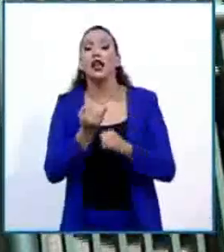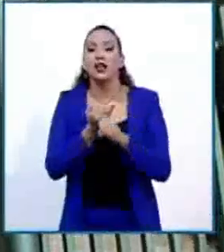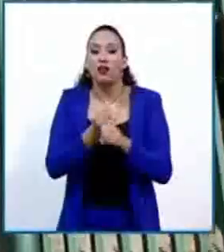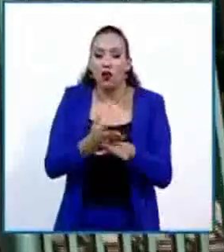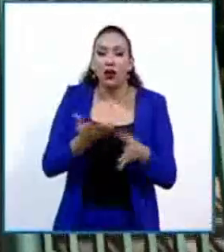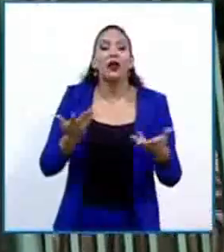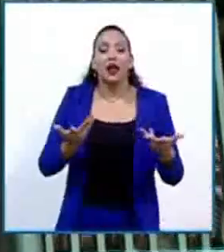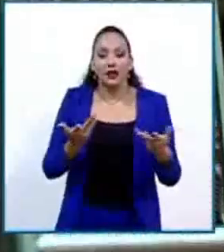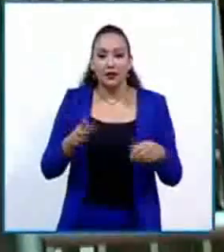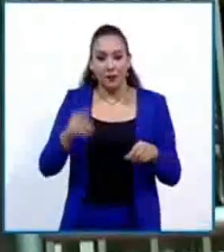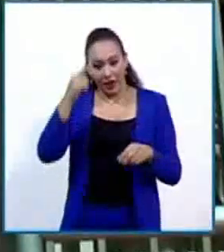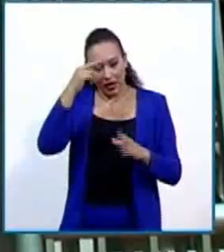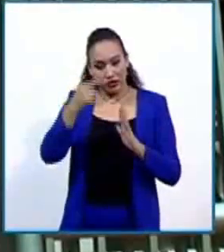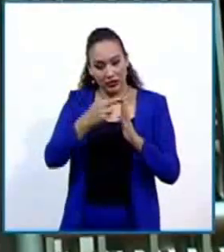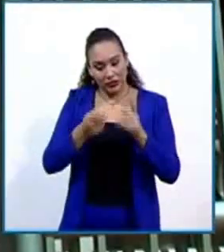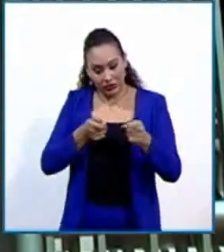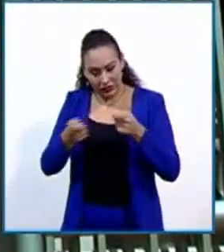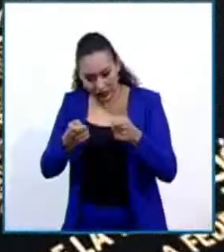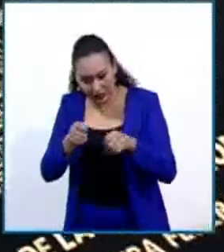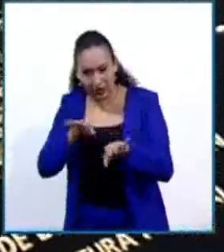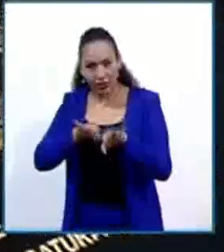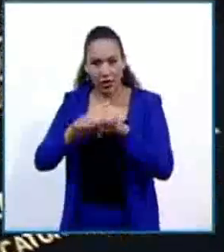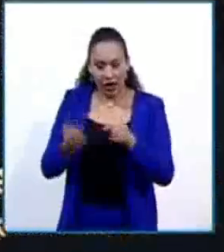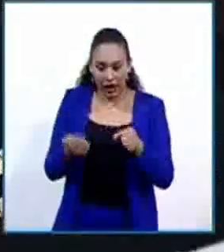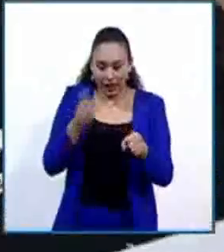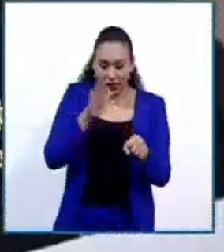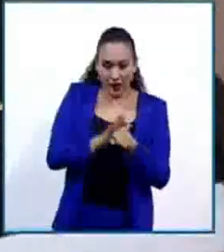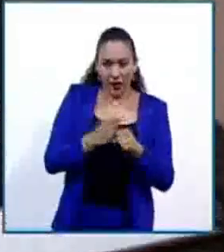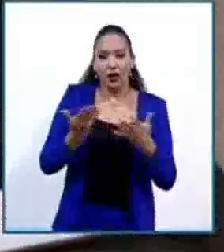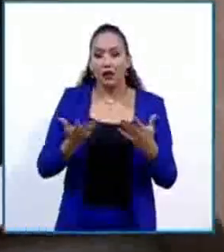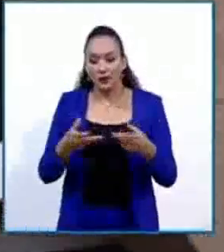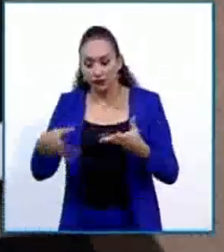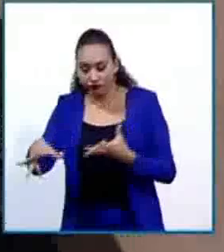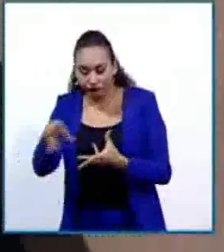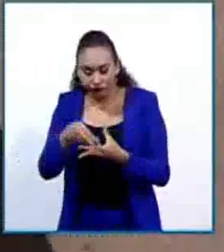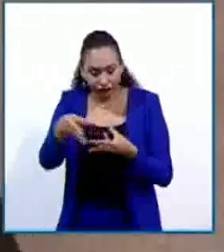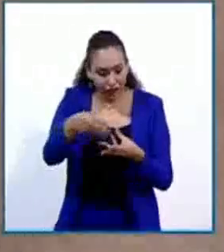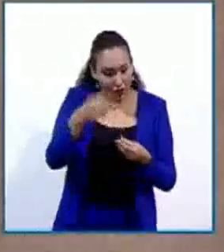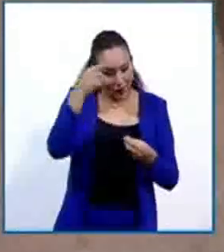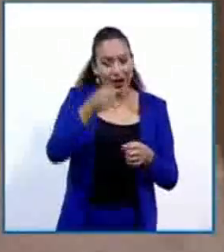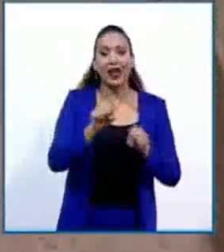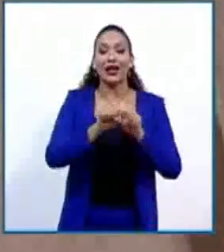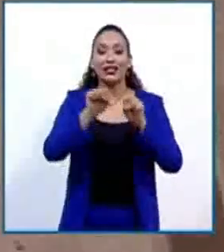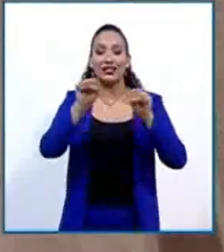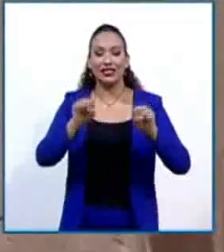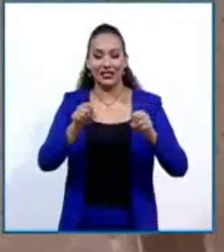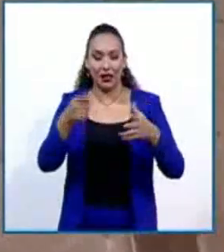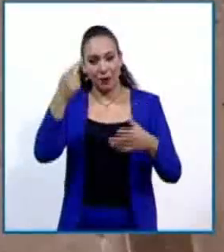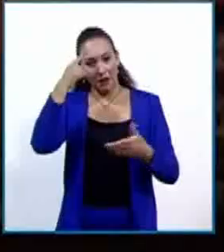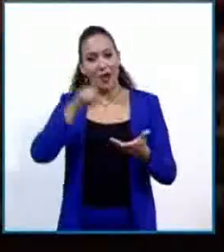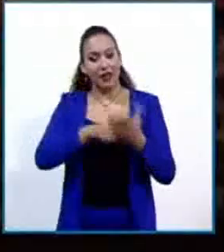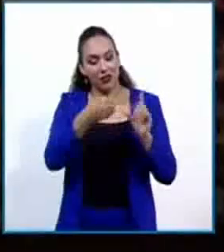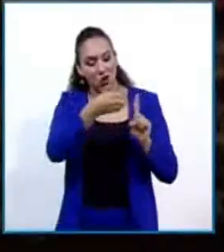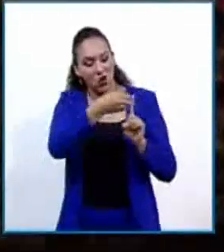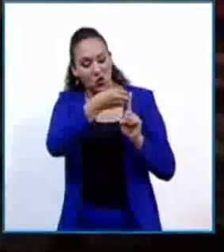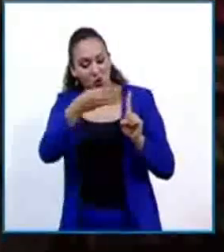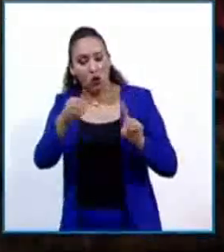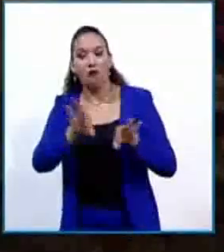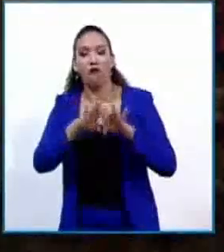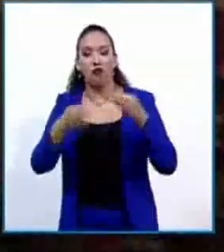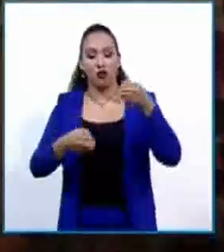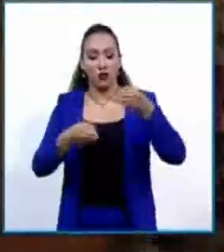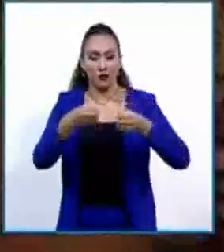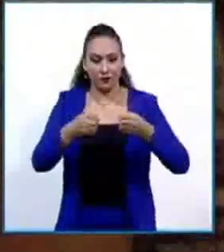información, cooperación, administración e implementación del Sistema Nacional de Información Jurisdiccional, así como el control